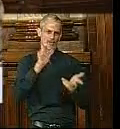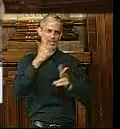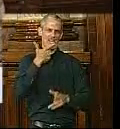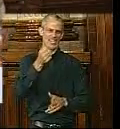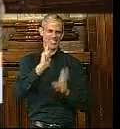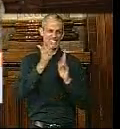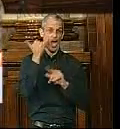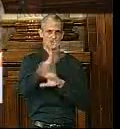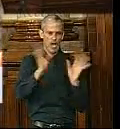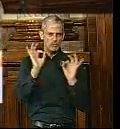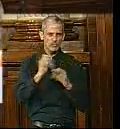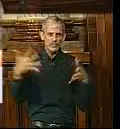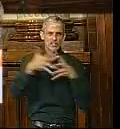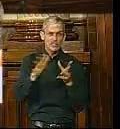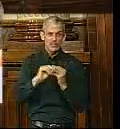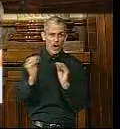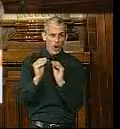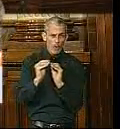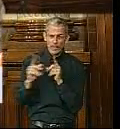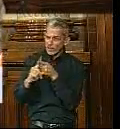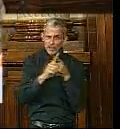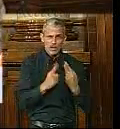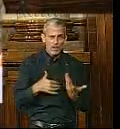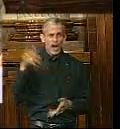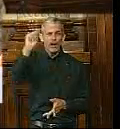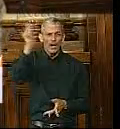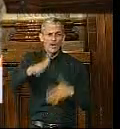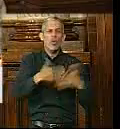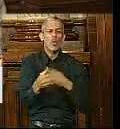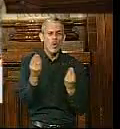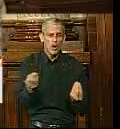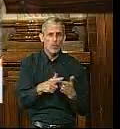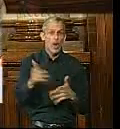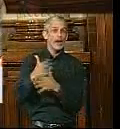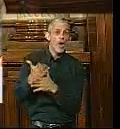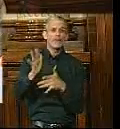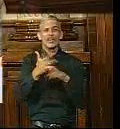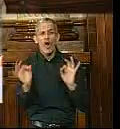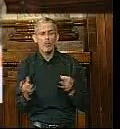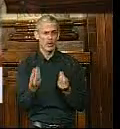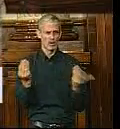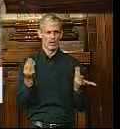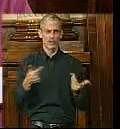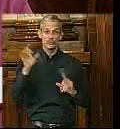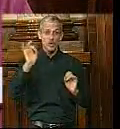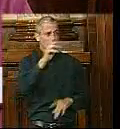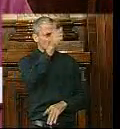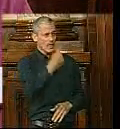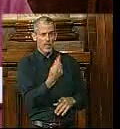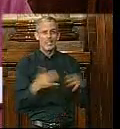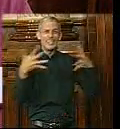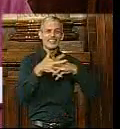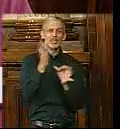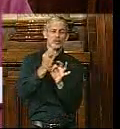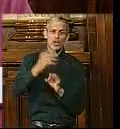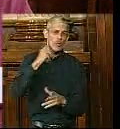porque ¿y la interrelación con el resto? ¿Y el recreo? ¿Y la novia o el novio? Claro, vos decís cuando los chicos están